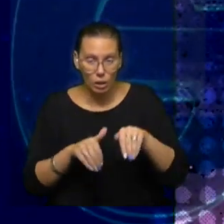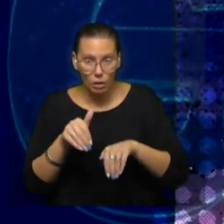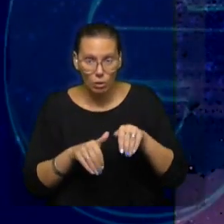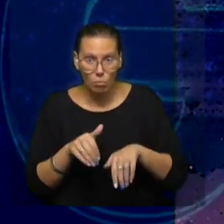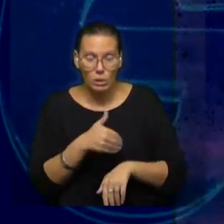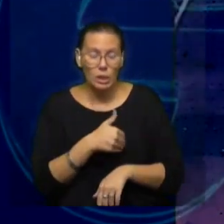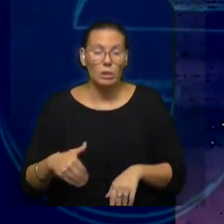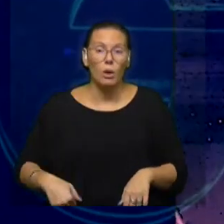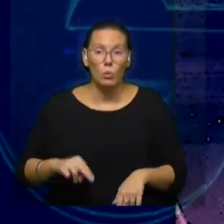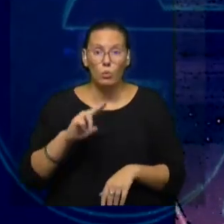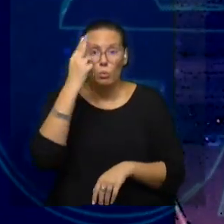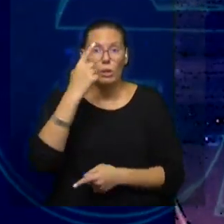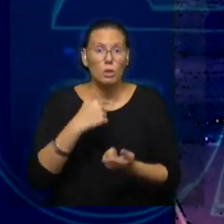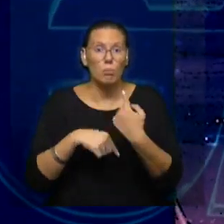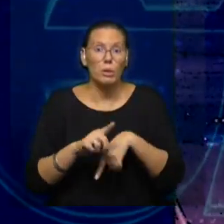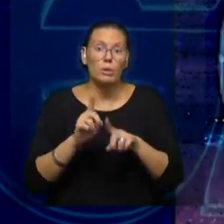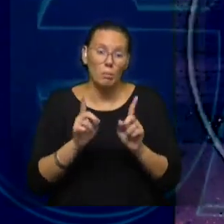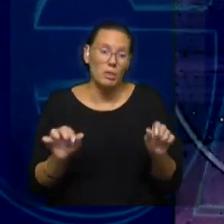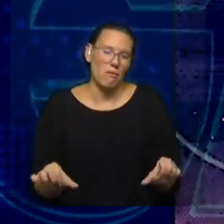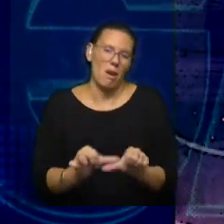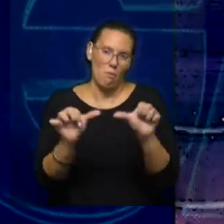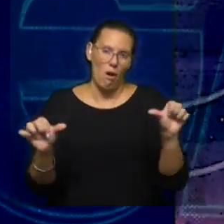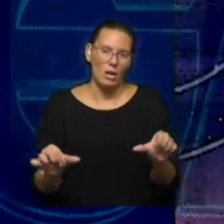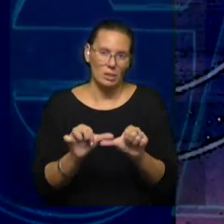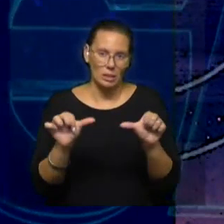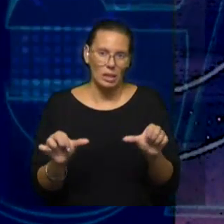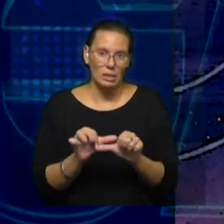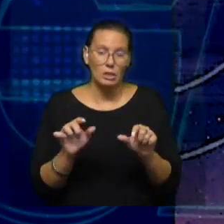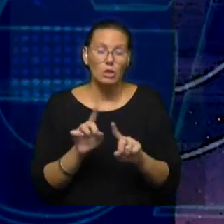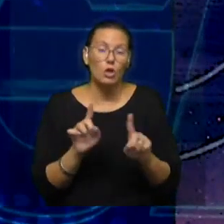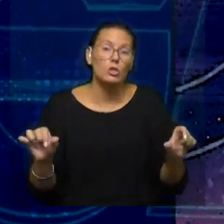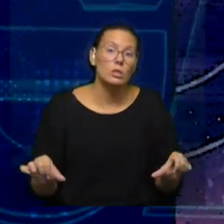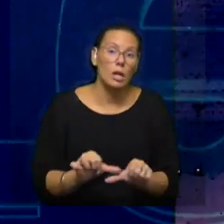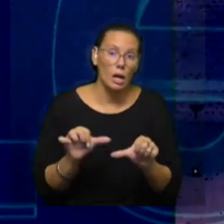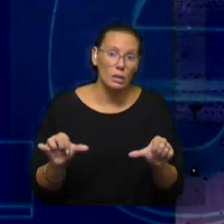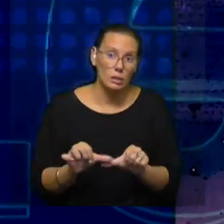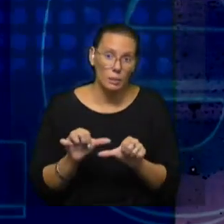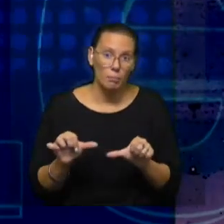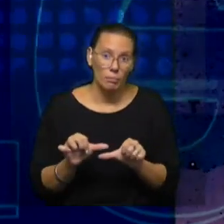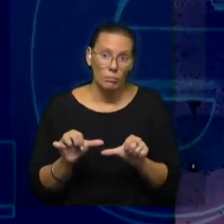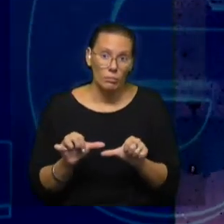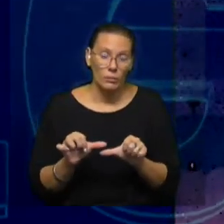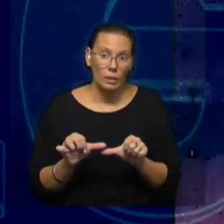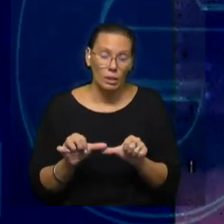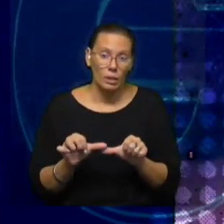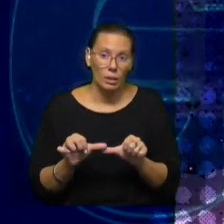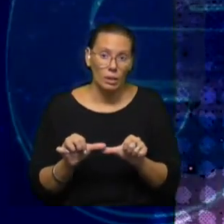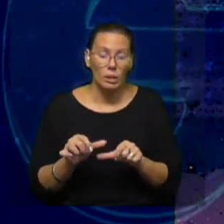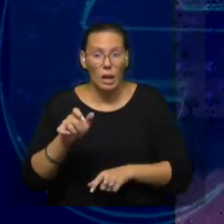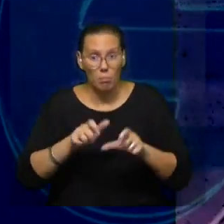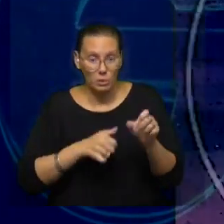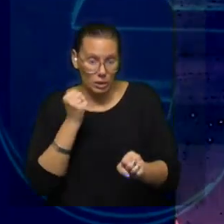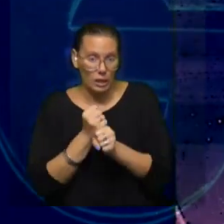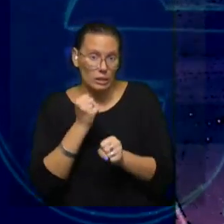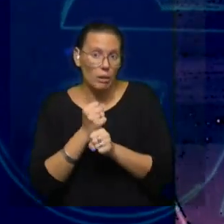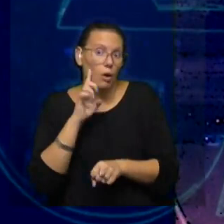uruguayo. Pero bueno, esto también hay que materializarlo, y sabemos que... Exacto. Si no ocurre por los aspectos, digamos, de la gente que está trabajando en